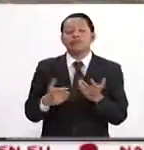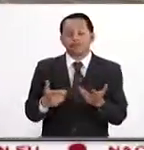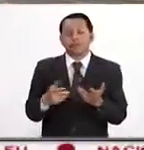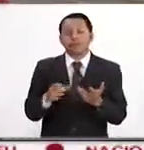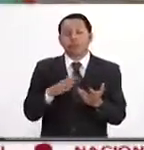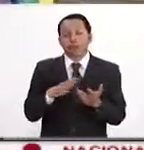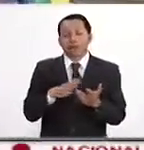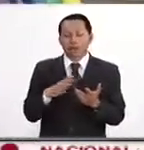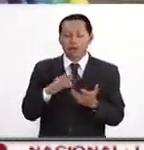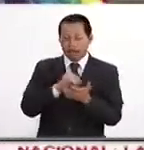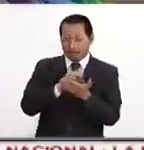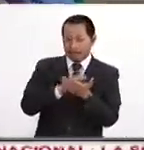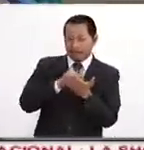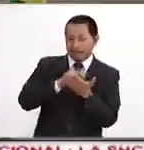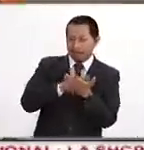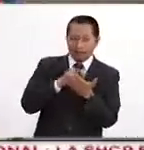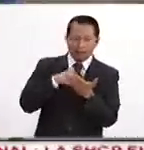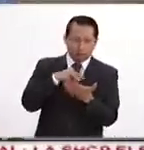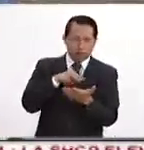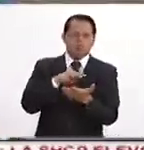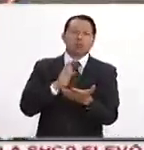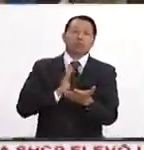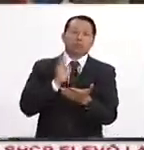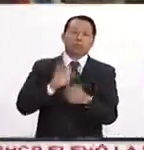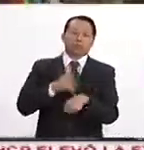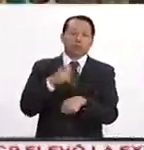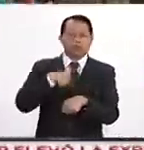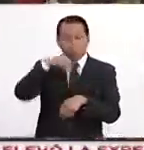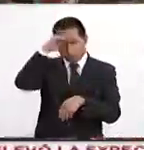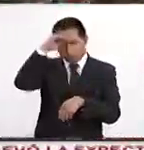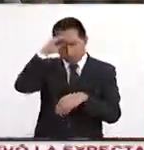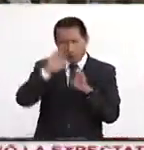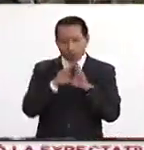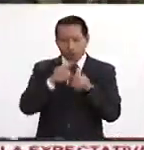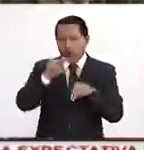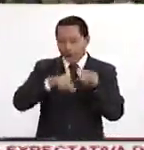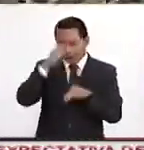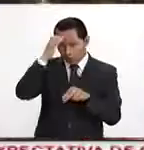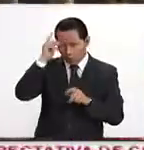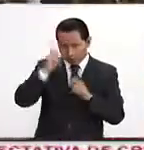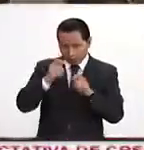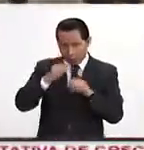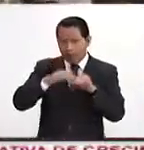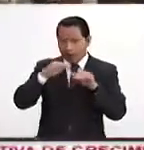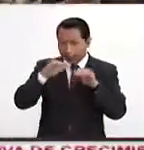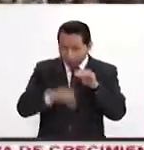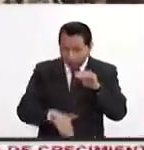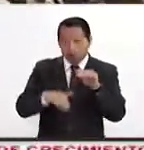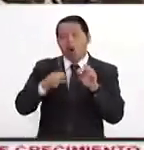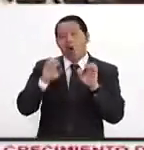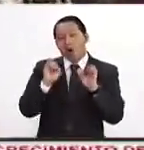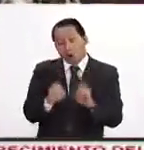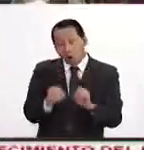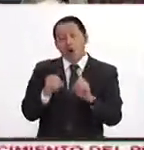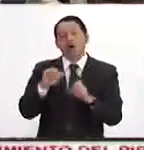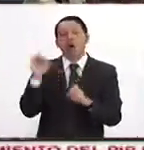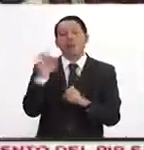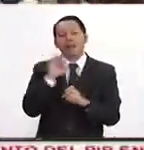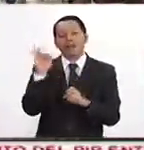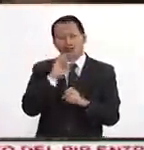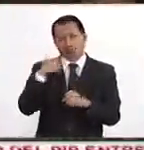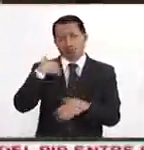algunos datos me sorprenden porque yo hubiera esperado niveles de conocimiento más bajos o incluso el